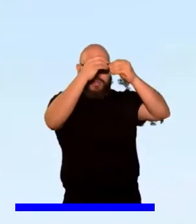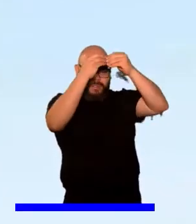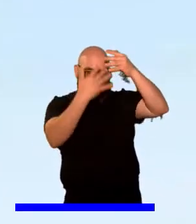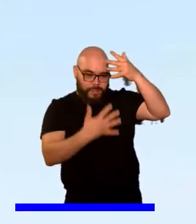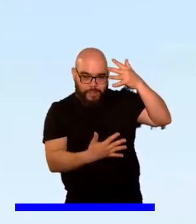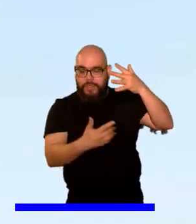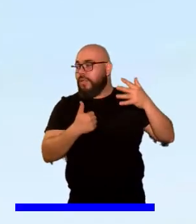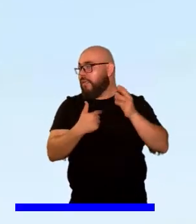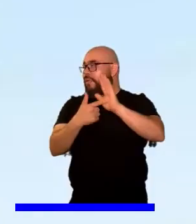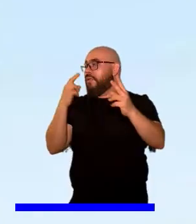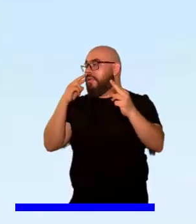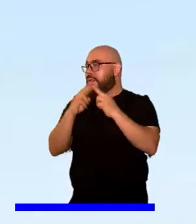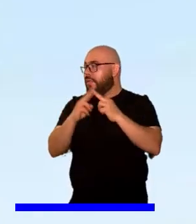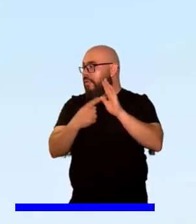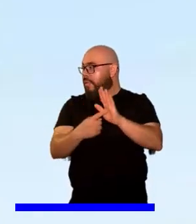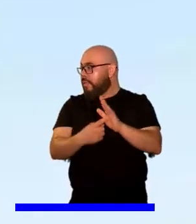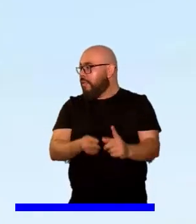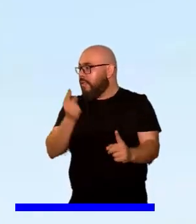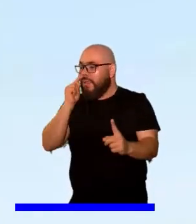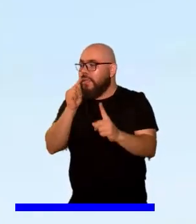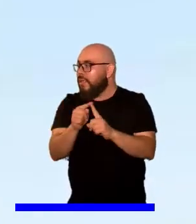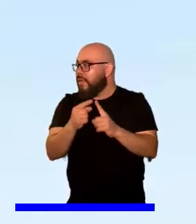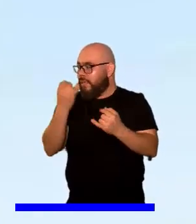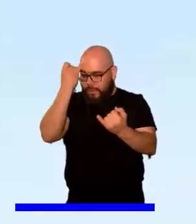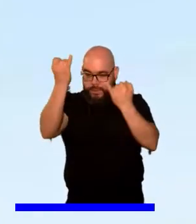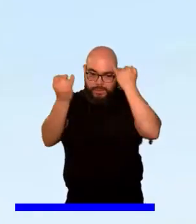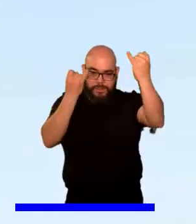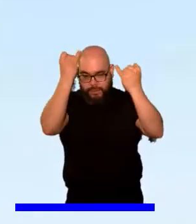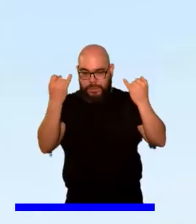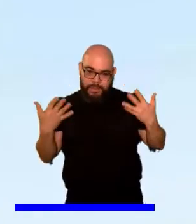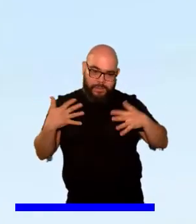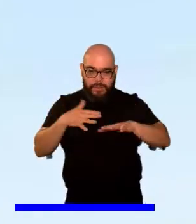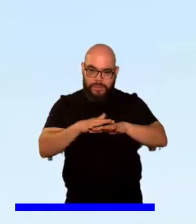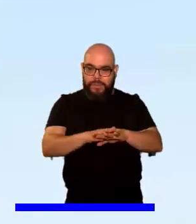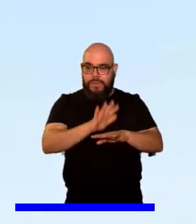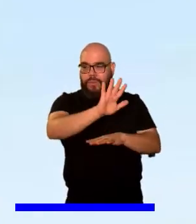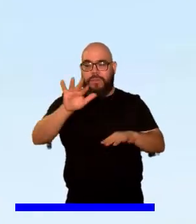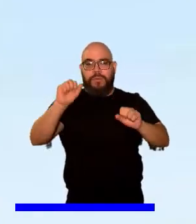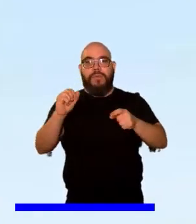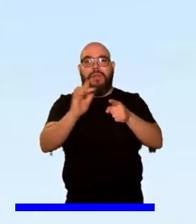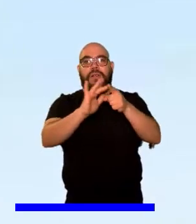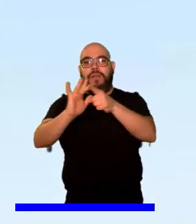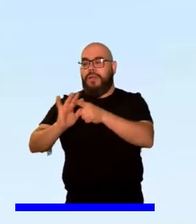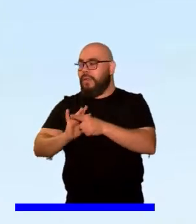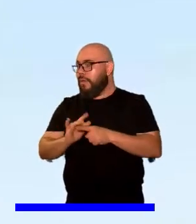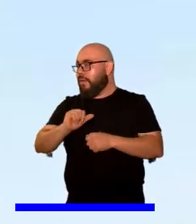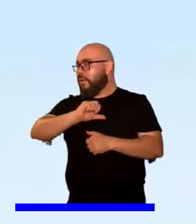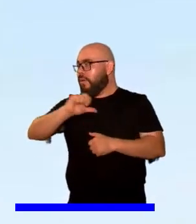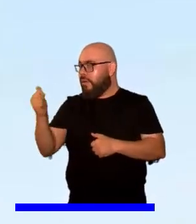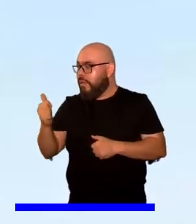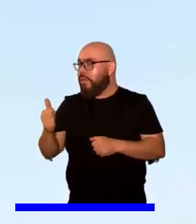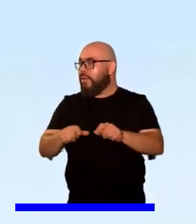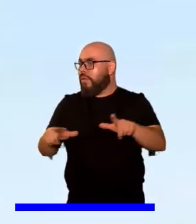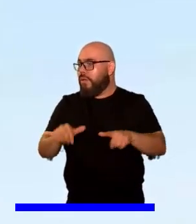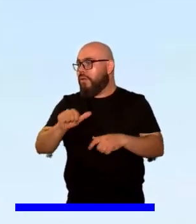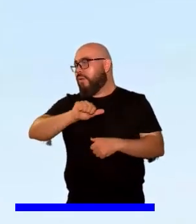conozco, ¿no? Pero la idea es que estos sean ideas transversales que ustedes puedan aplicar en cualquier otro lugar, en cualquier otra